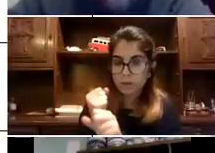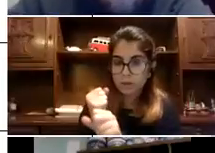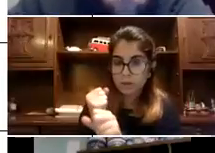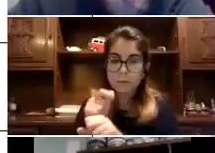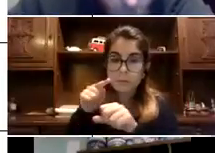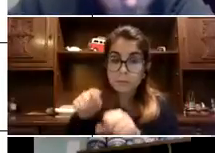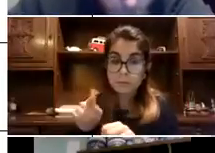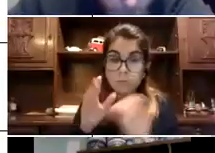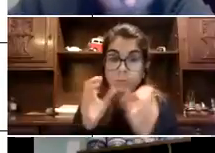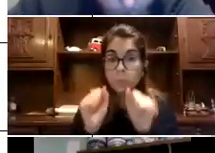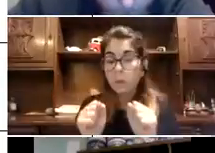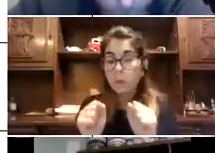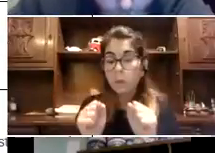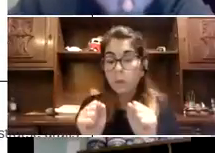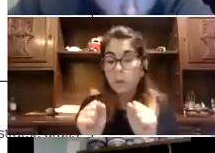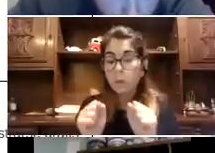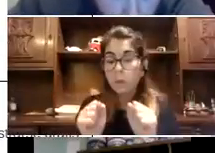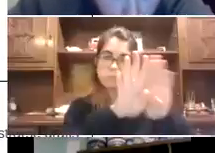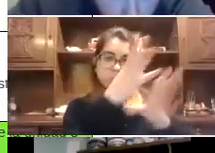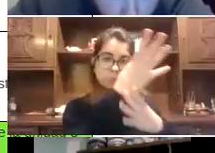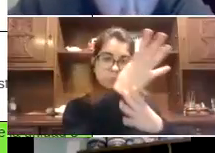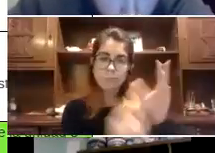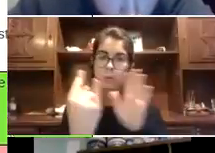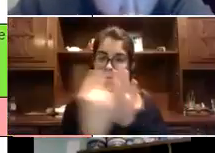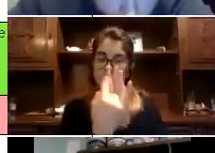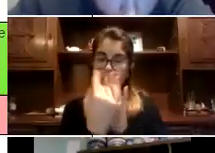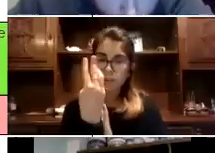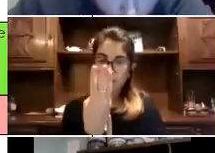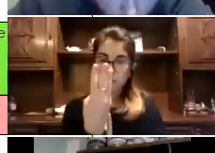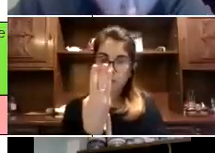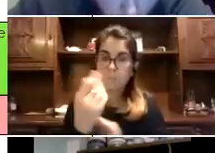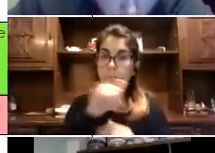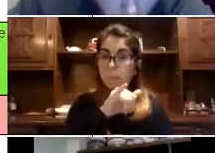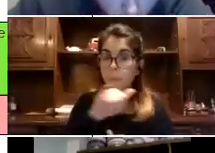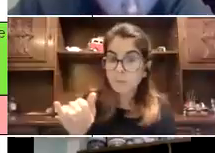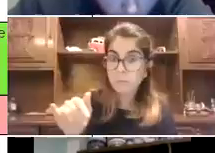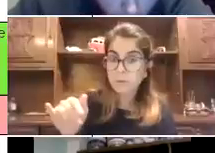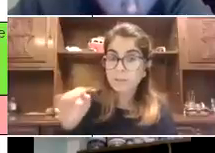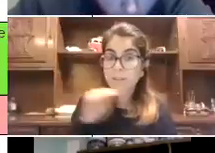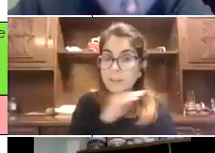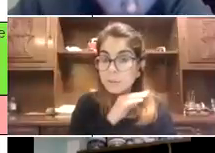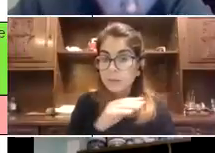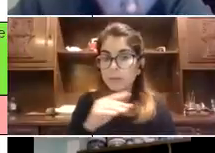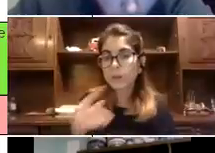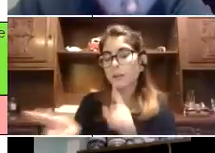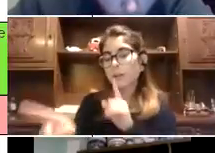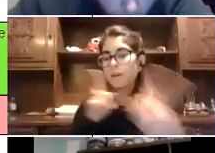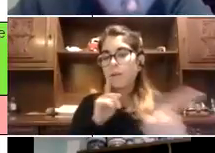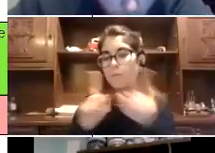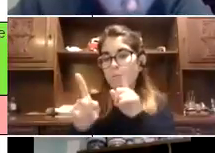Con eso podríamos cerrar la unidad 3 y de ahí nos queda de inmediato el periodo de la evaluación integrativa